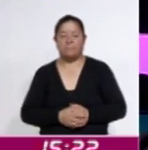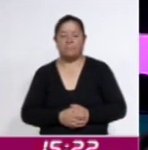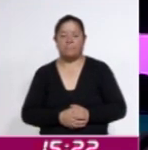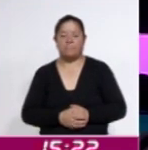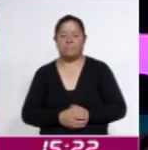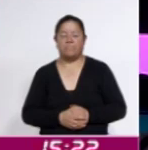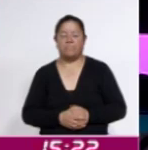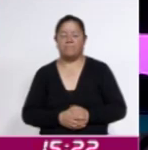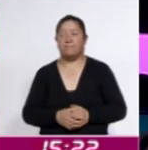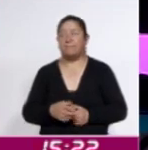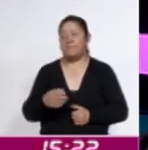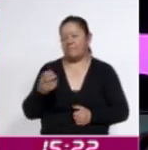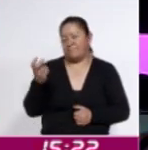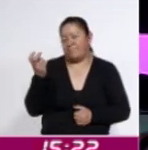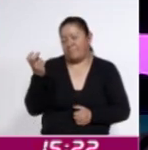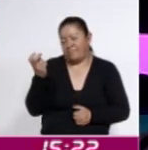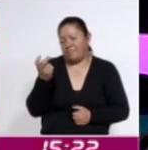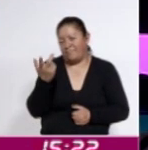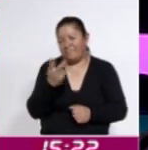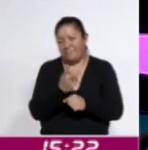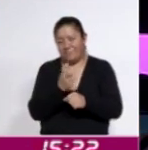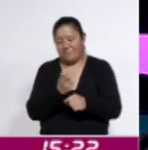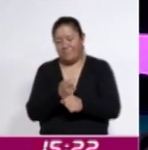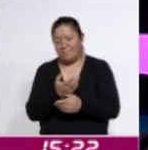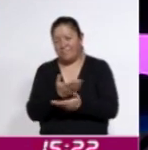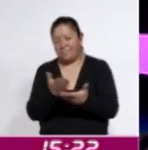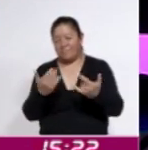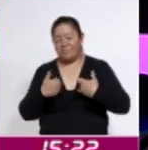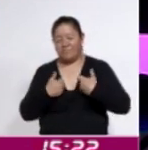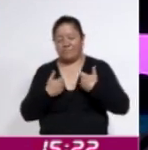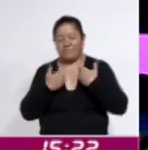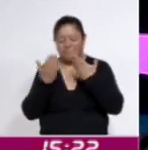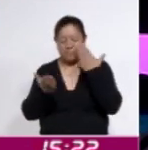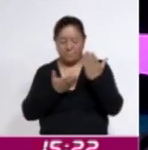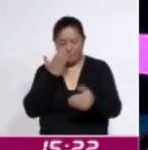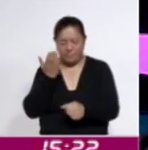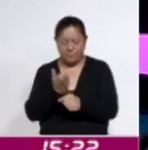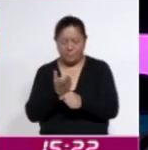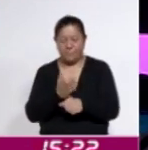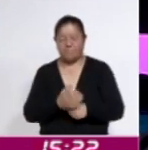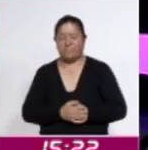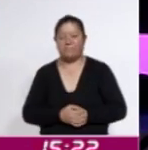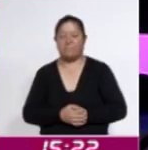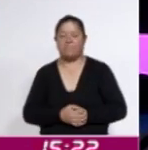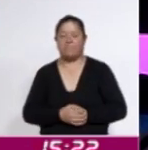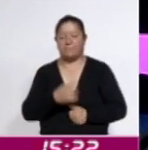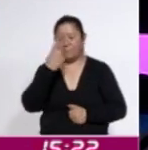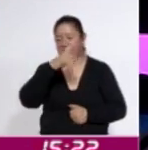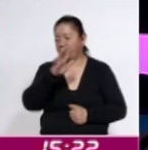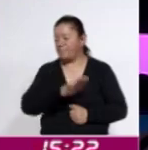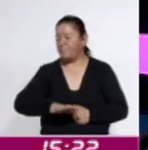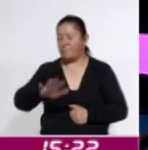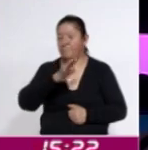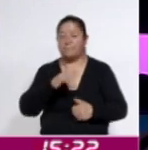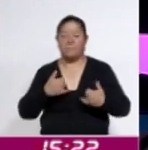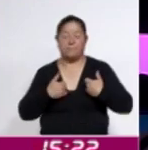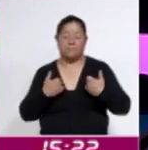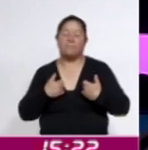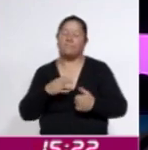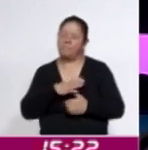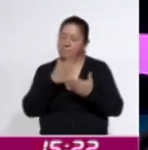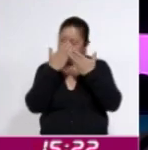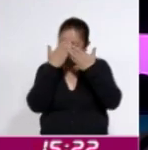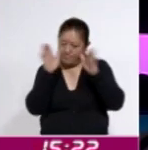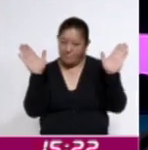Bien, pues ahí está la invitación para todos los estudiantes de la máxima casa de estudios. En sí, en general, para todos los jóvenes está abierta